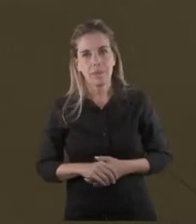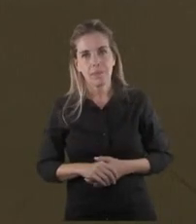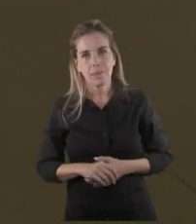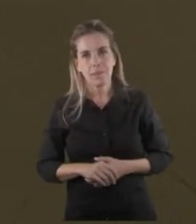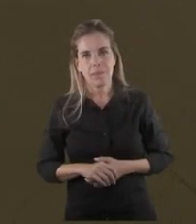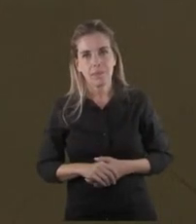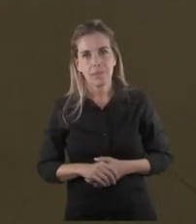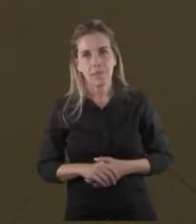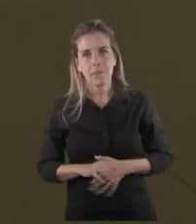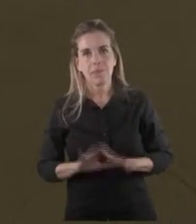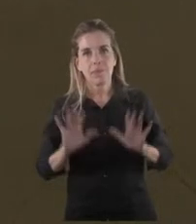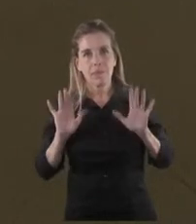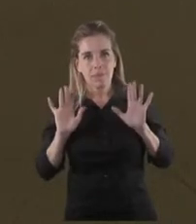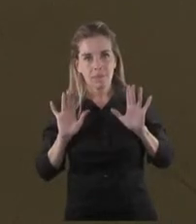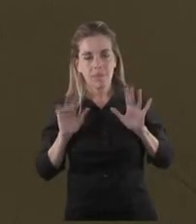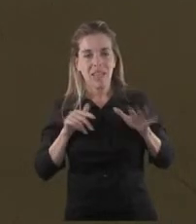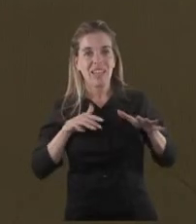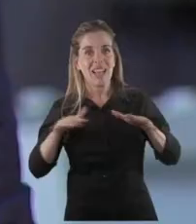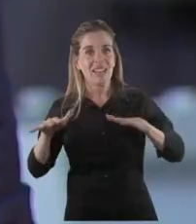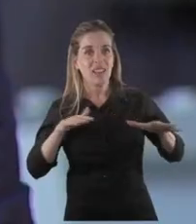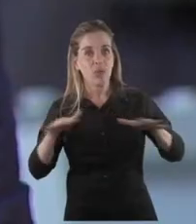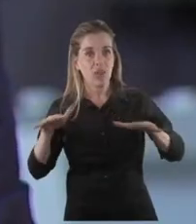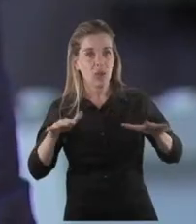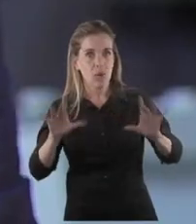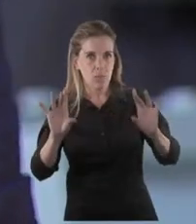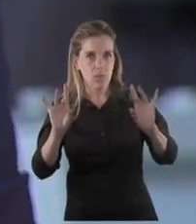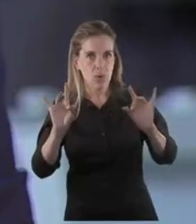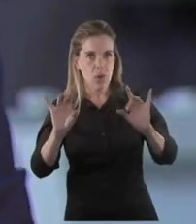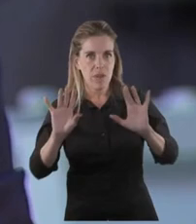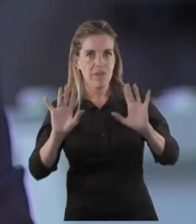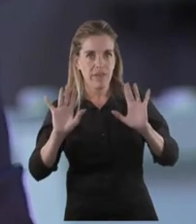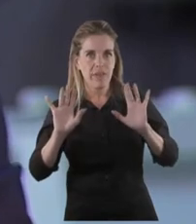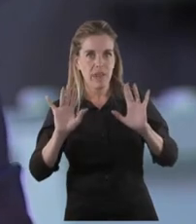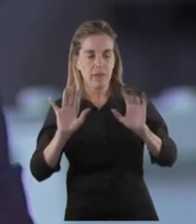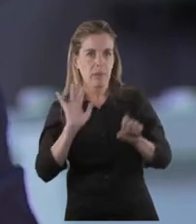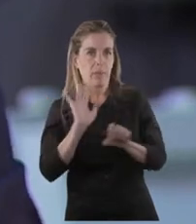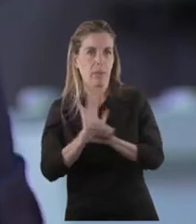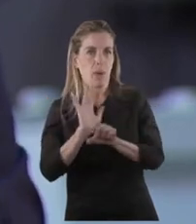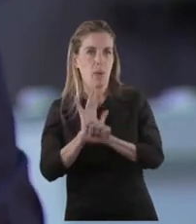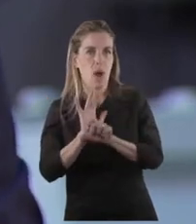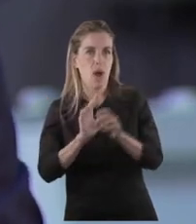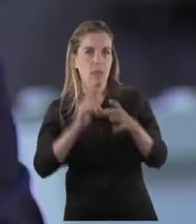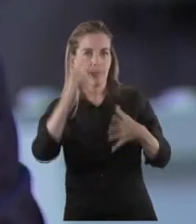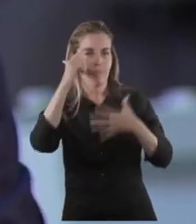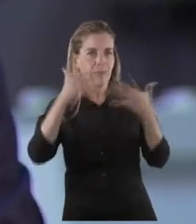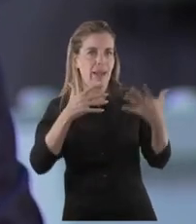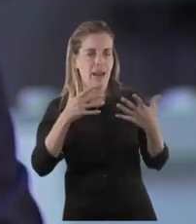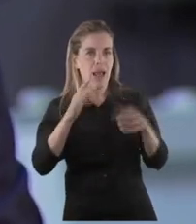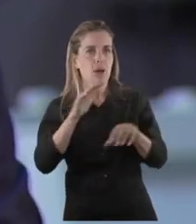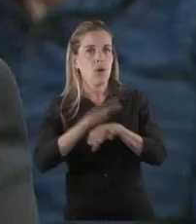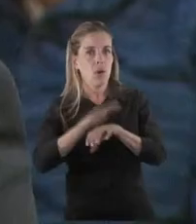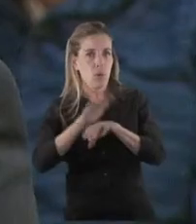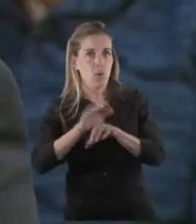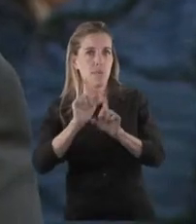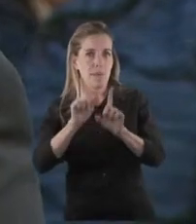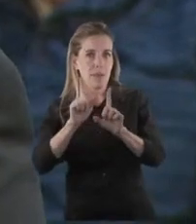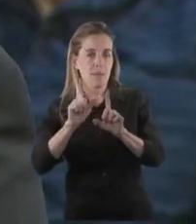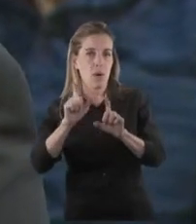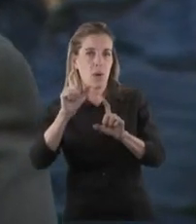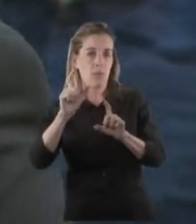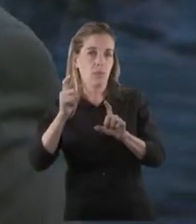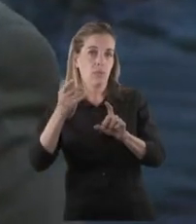en este escenario tan complejo, que es una mezcla de lo que heredamos, y